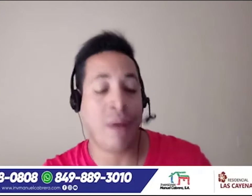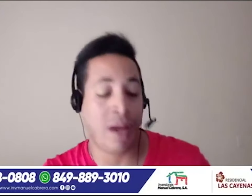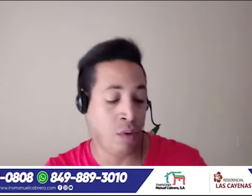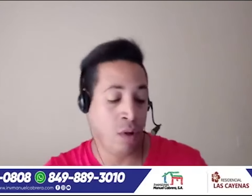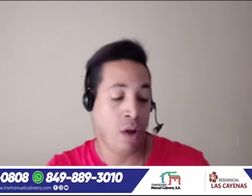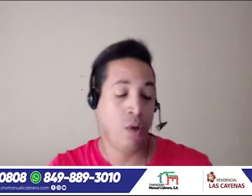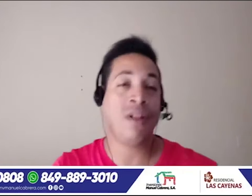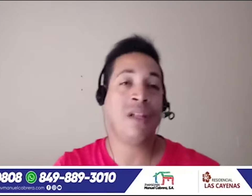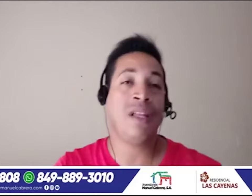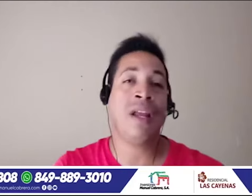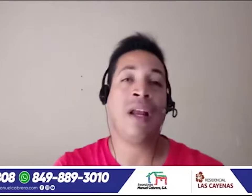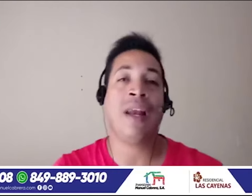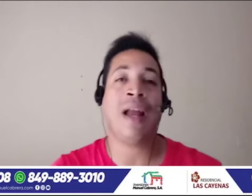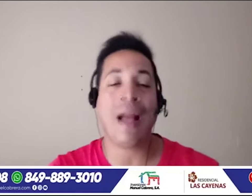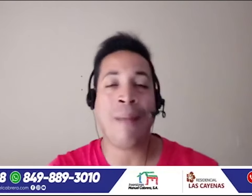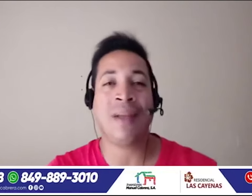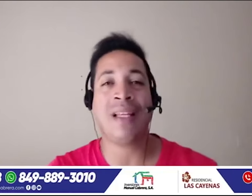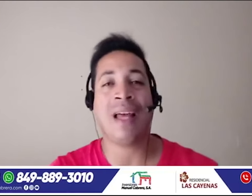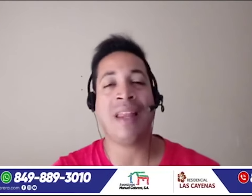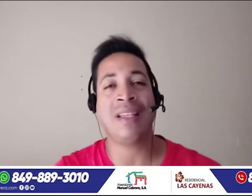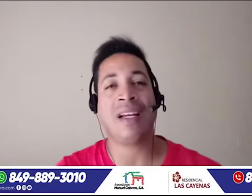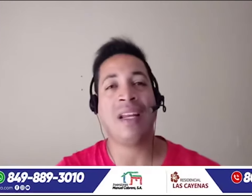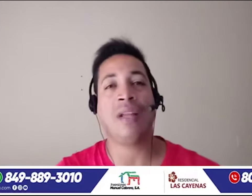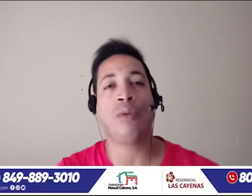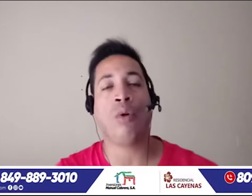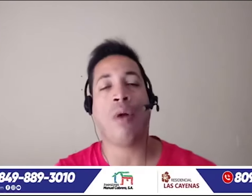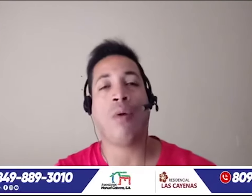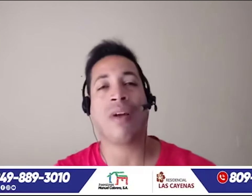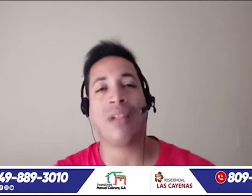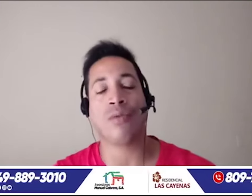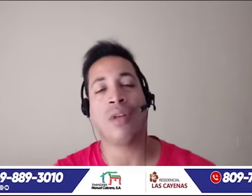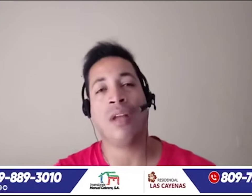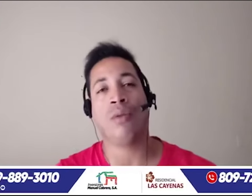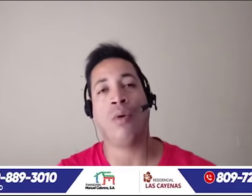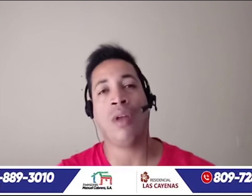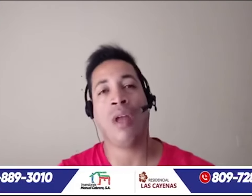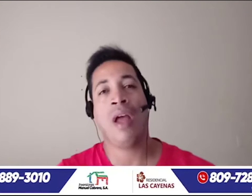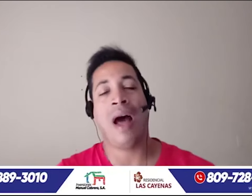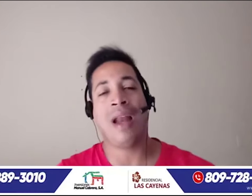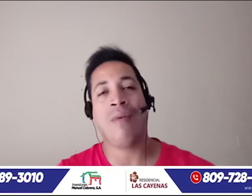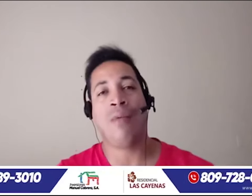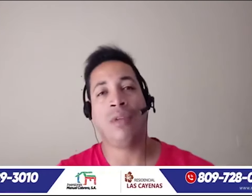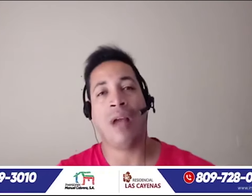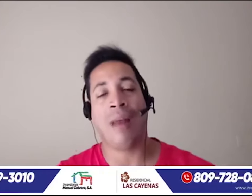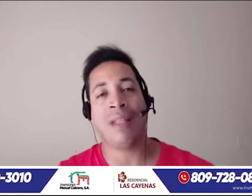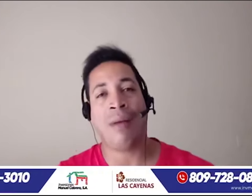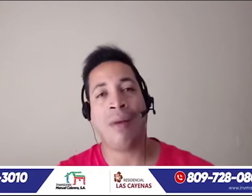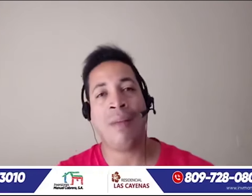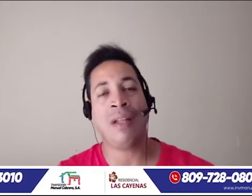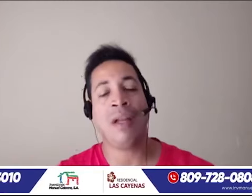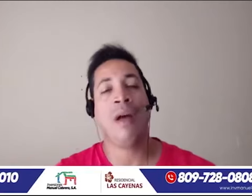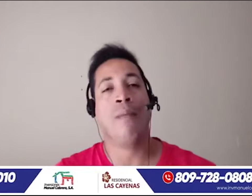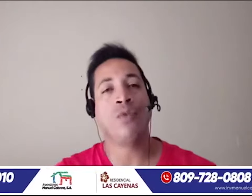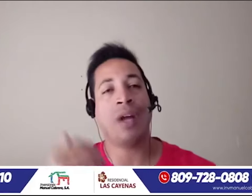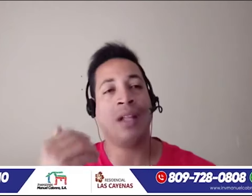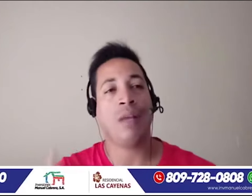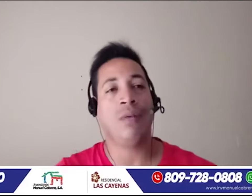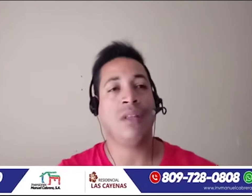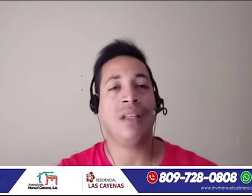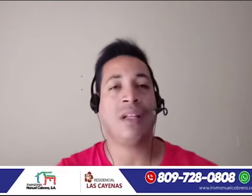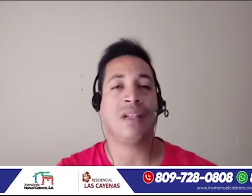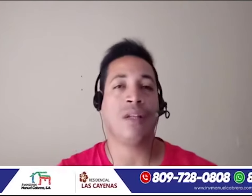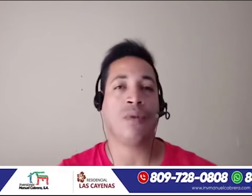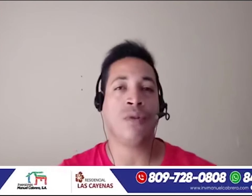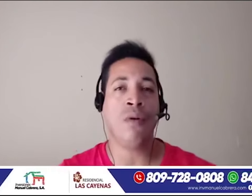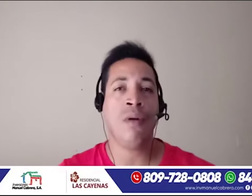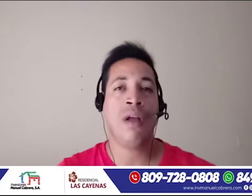embargo, no tienen la capacidad de discernir en torno a lo que está sucediendo hoy a nivel mundial. Lamentablemente, mucha gente no entiende